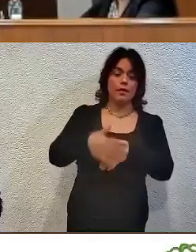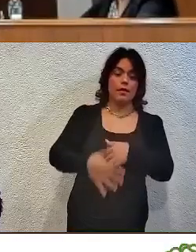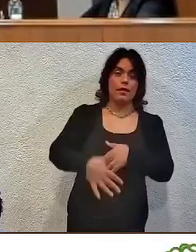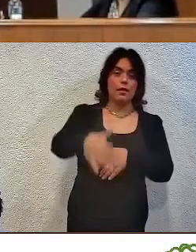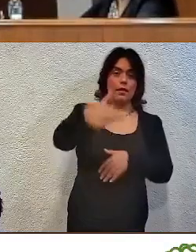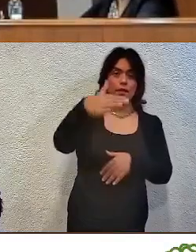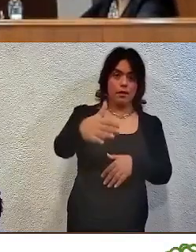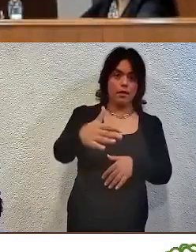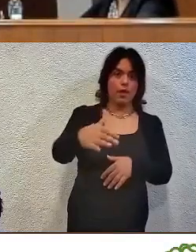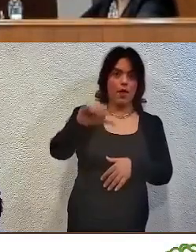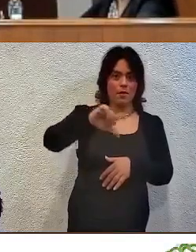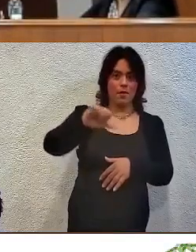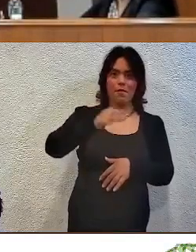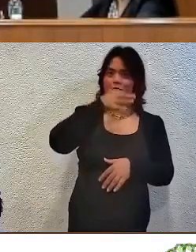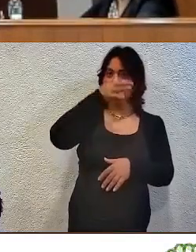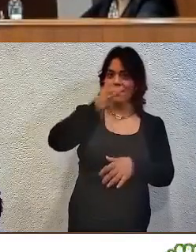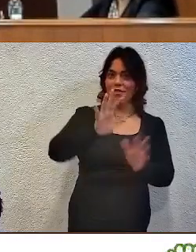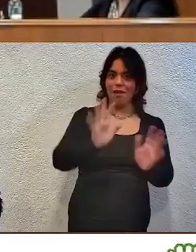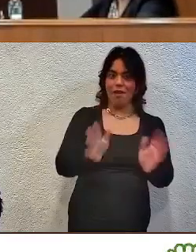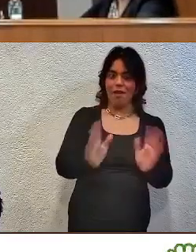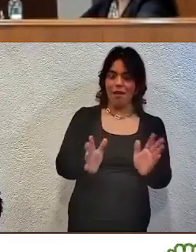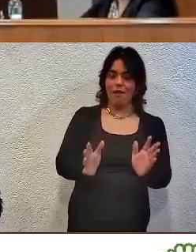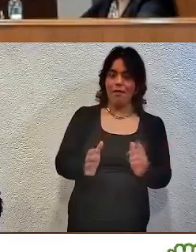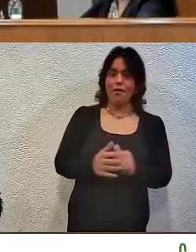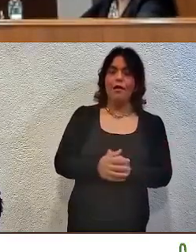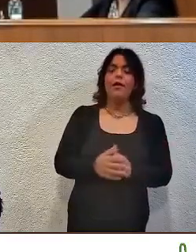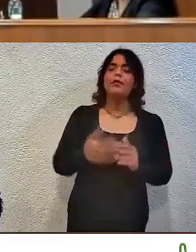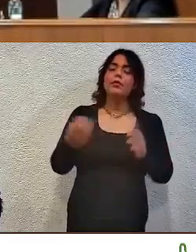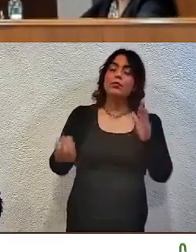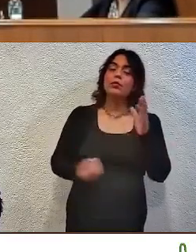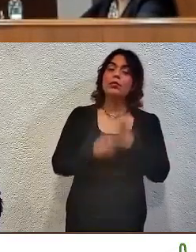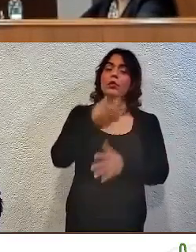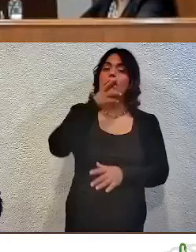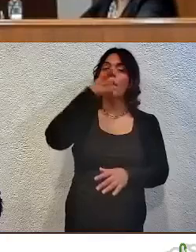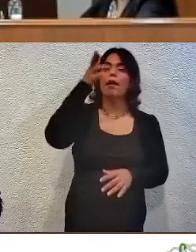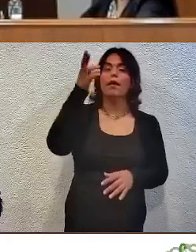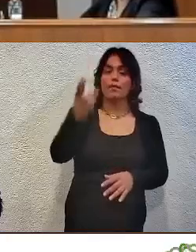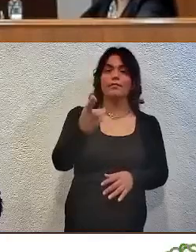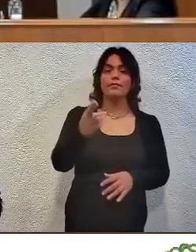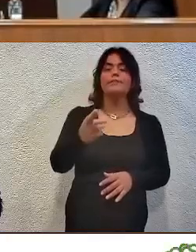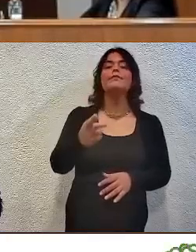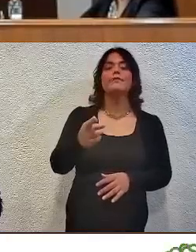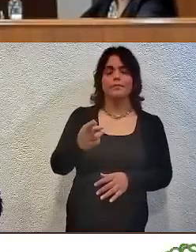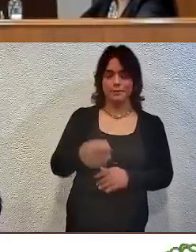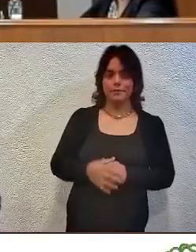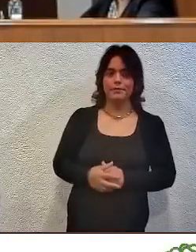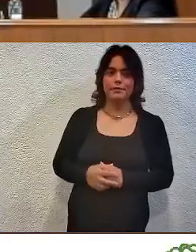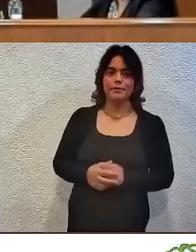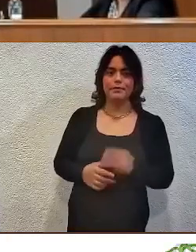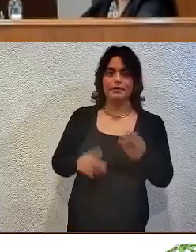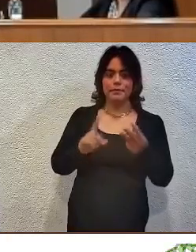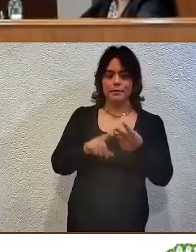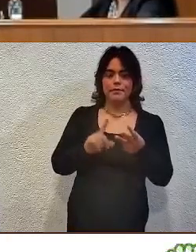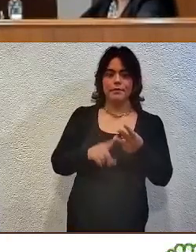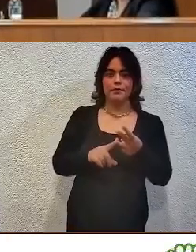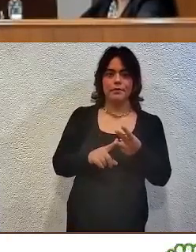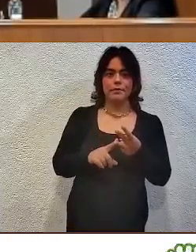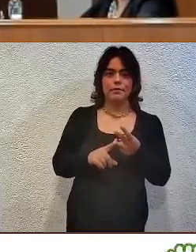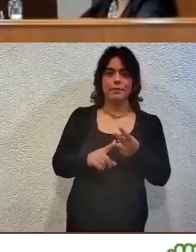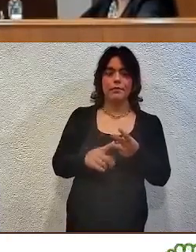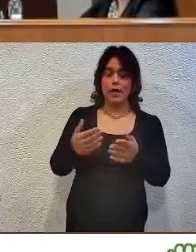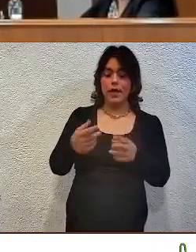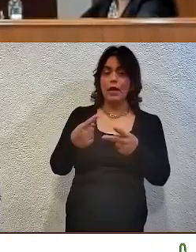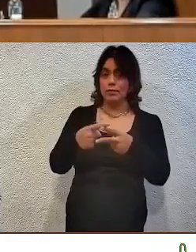partir de la notificación de la presente, emita una nueva resolución debidamente fundada y motivada. 3. Una vez hecho lo